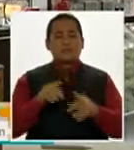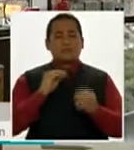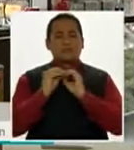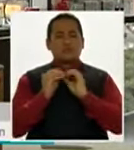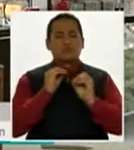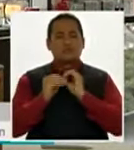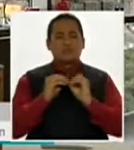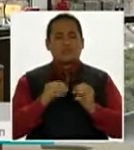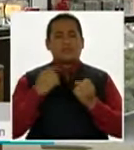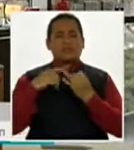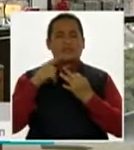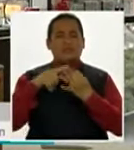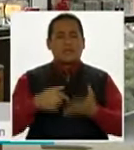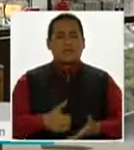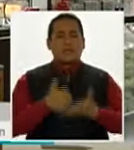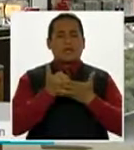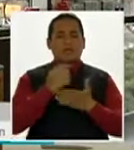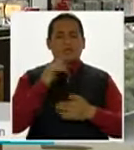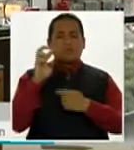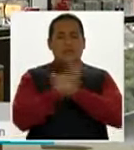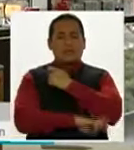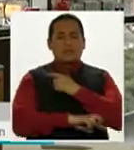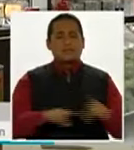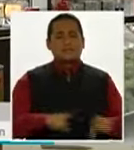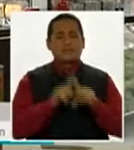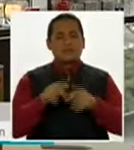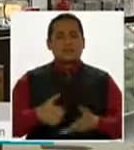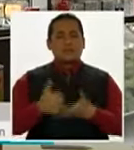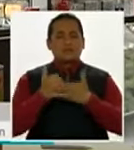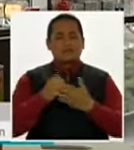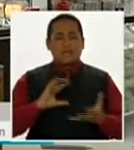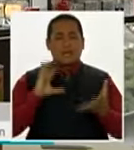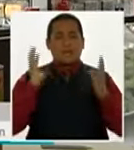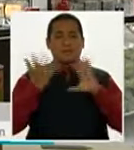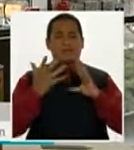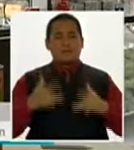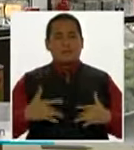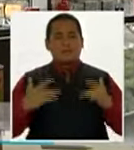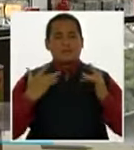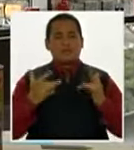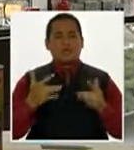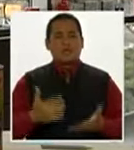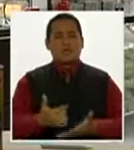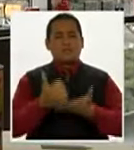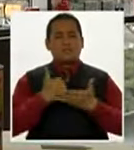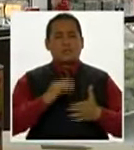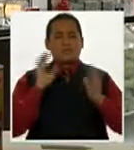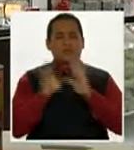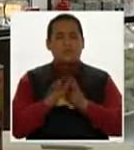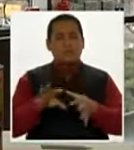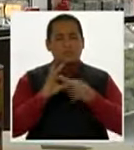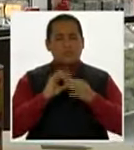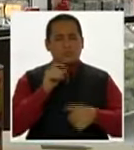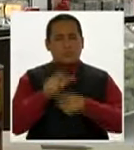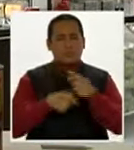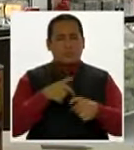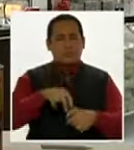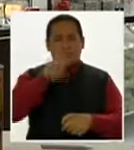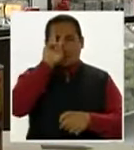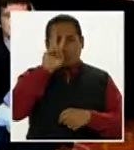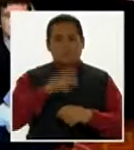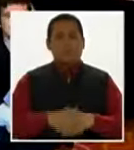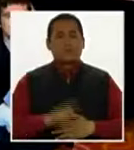también ayuda a rehabilitar a un país, nos ayuda a volvernos más solidarios, nos ayuda a unirnos más